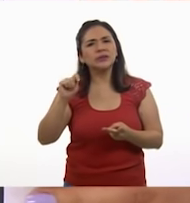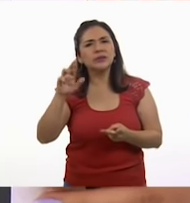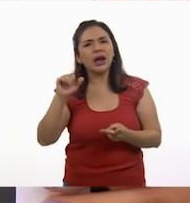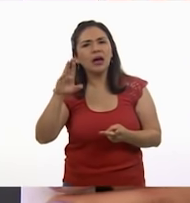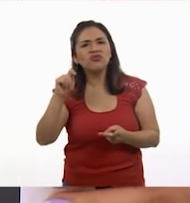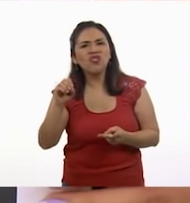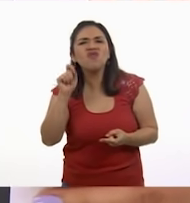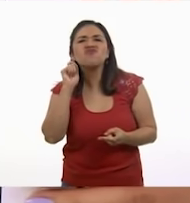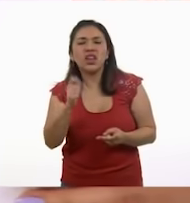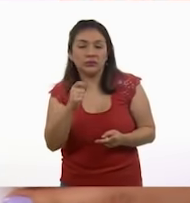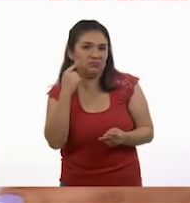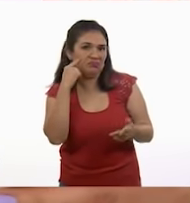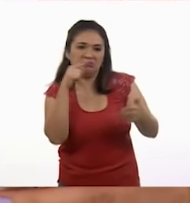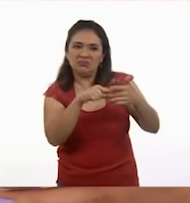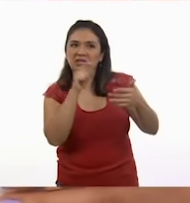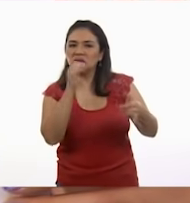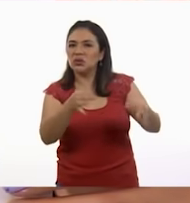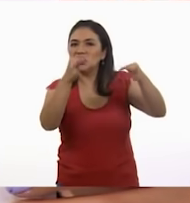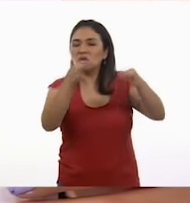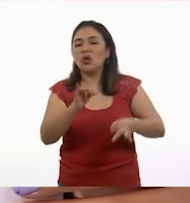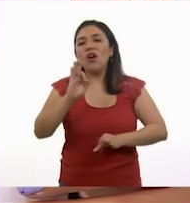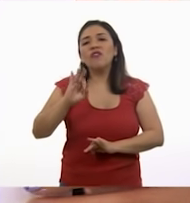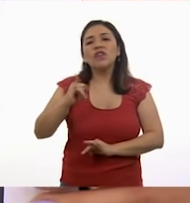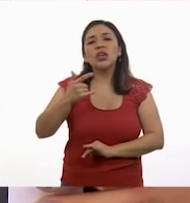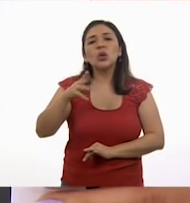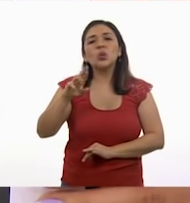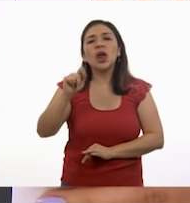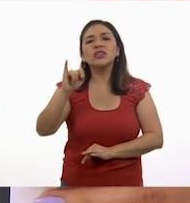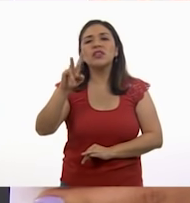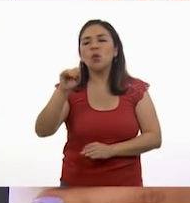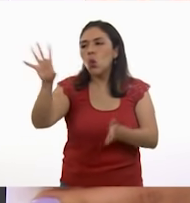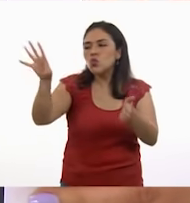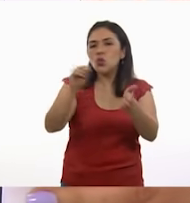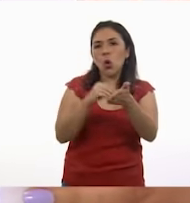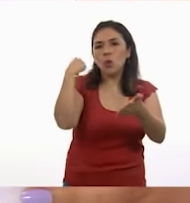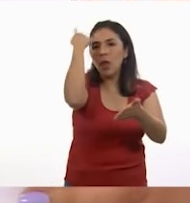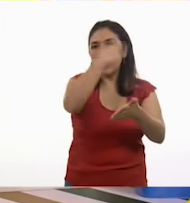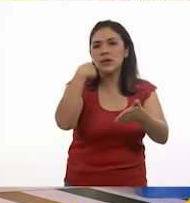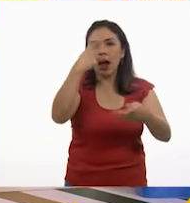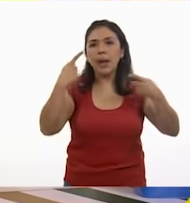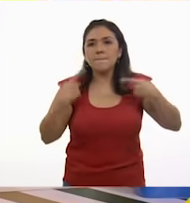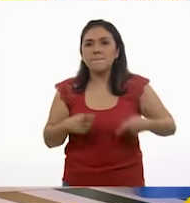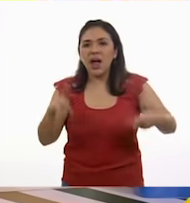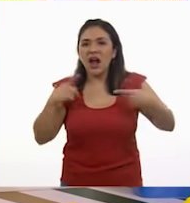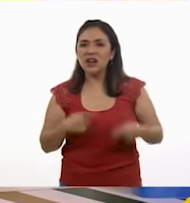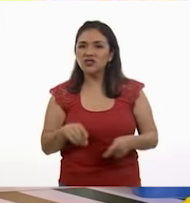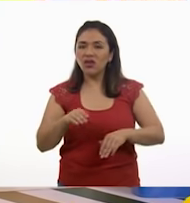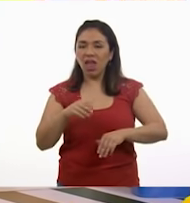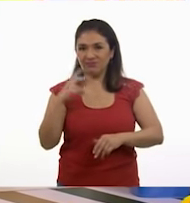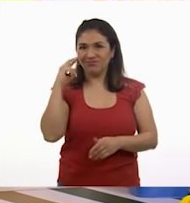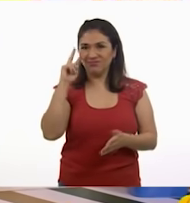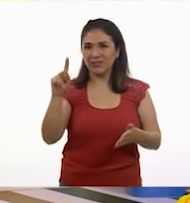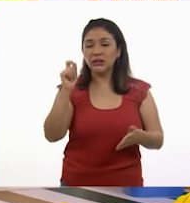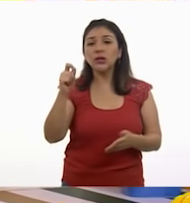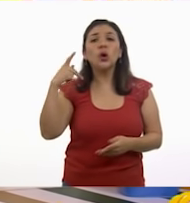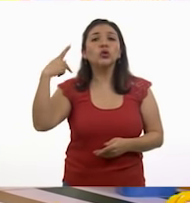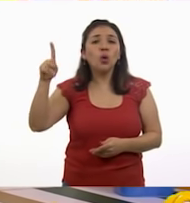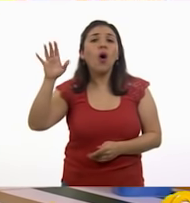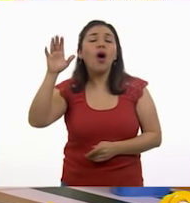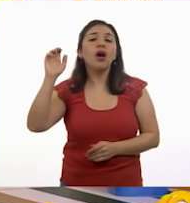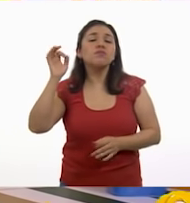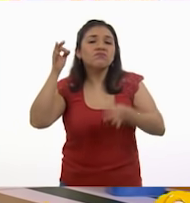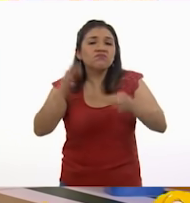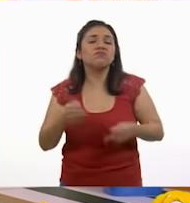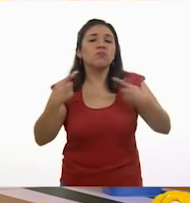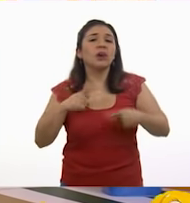figurativo porque es un retrato es un rostro bueno es una persona y es una esclava africana